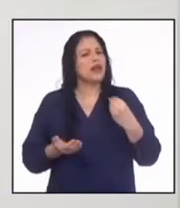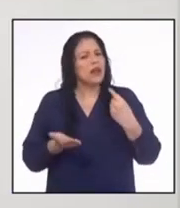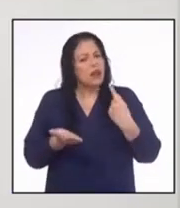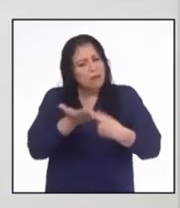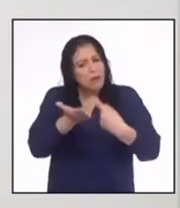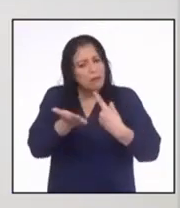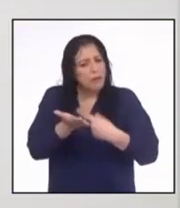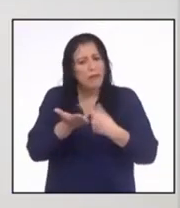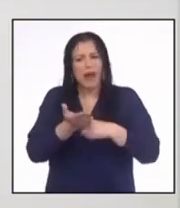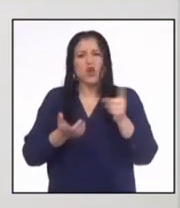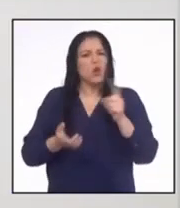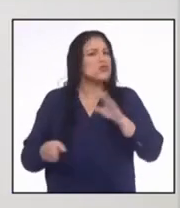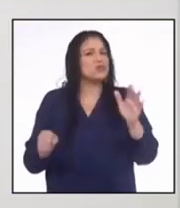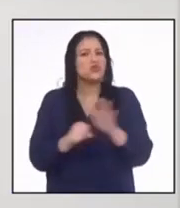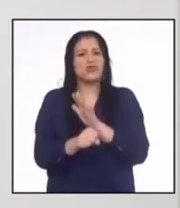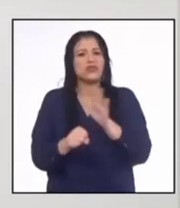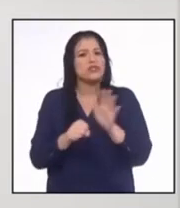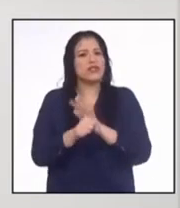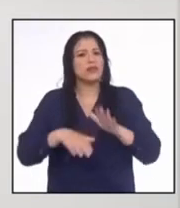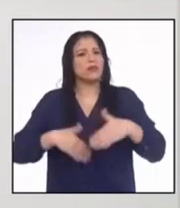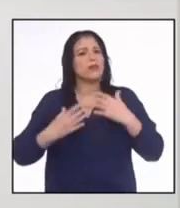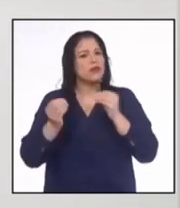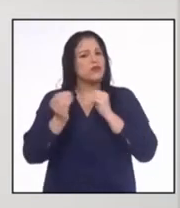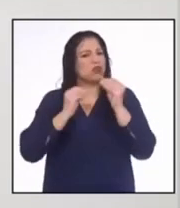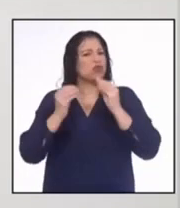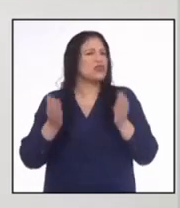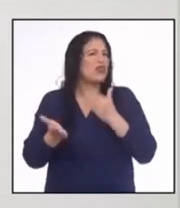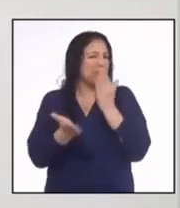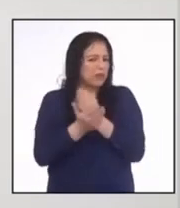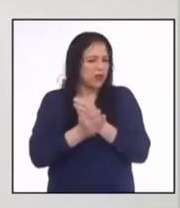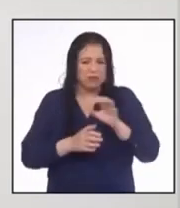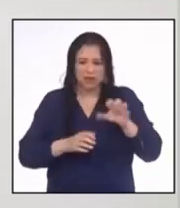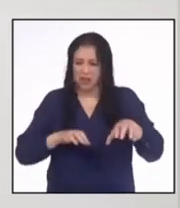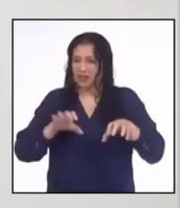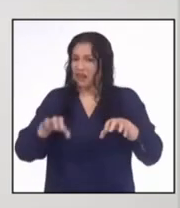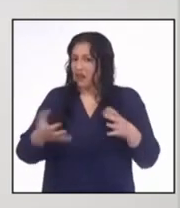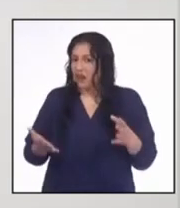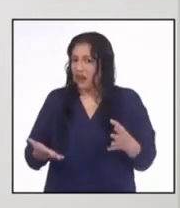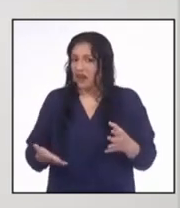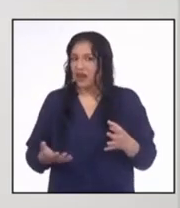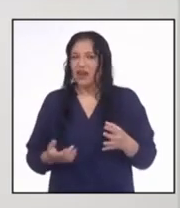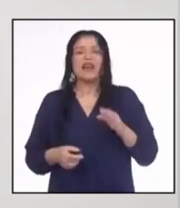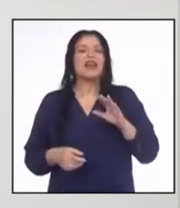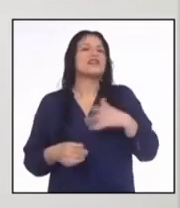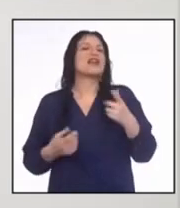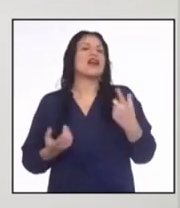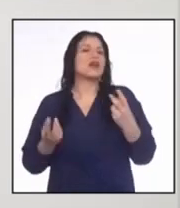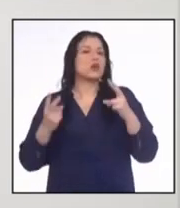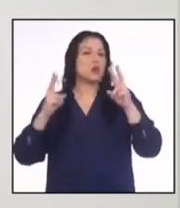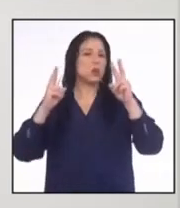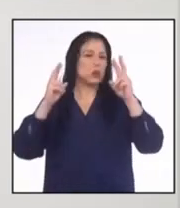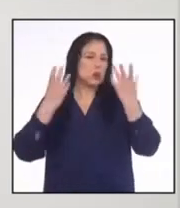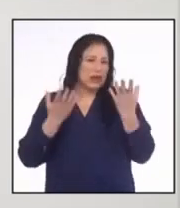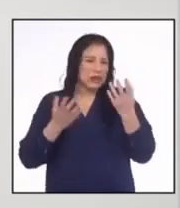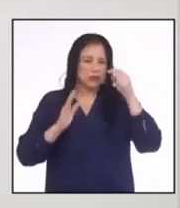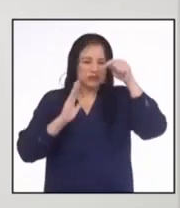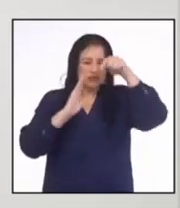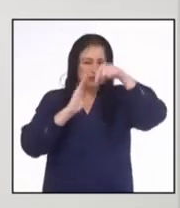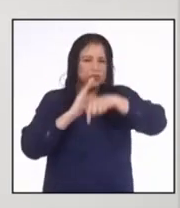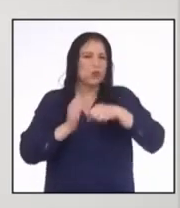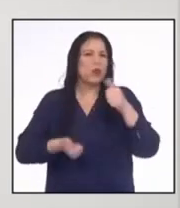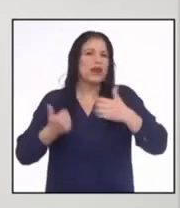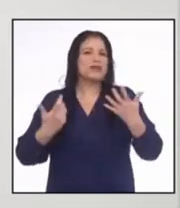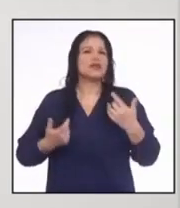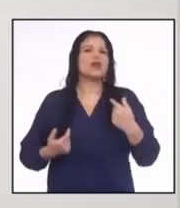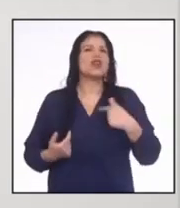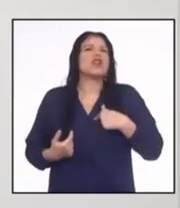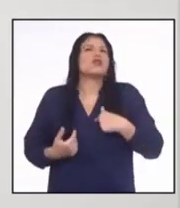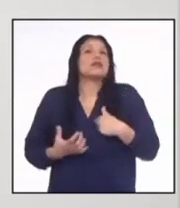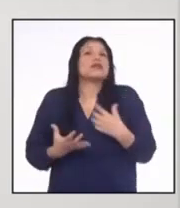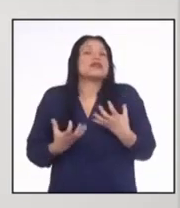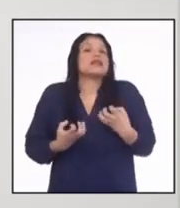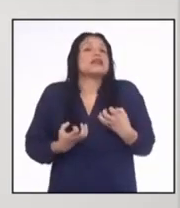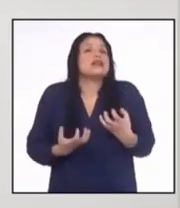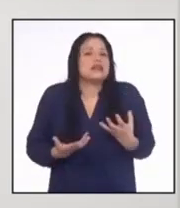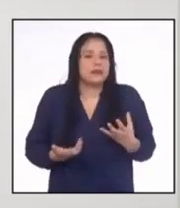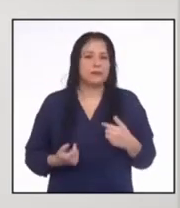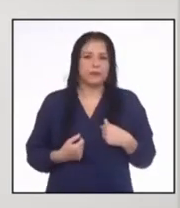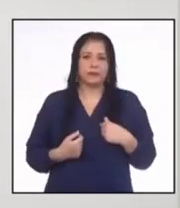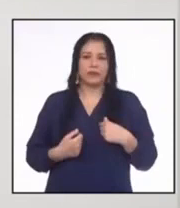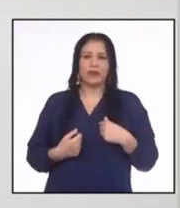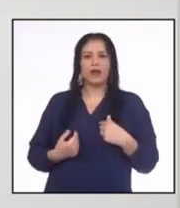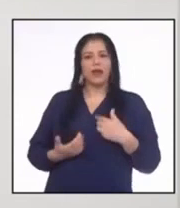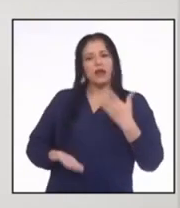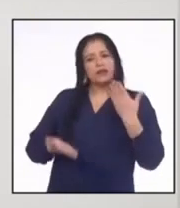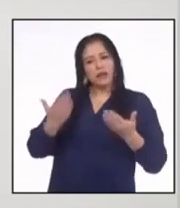para solucionar las diferencias de ambas partes? Existe un tema de fondo, que son las intenciones.